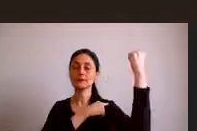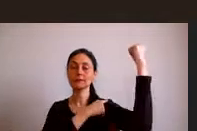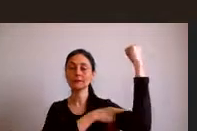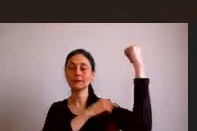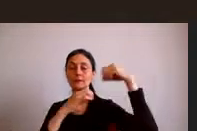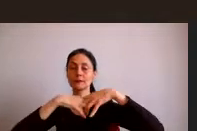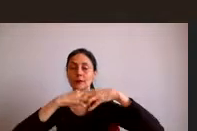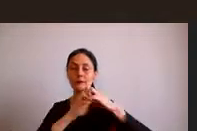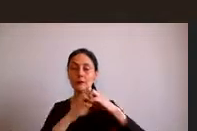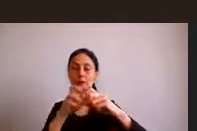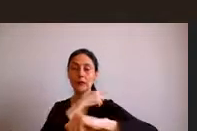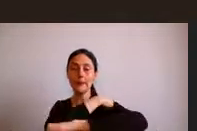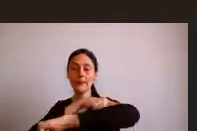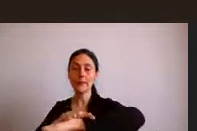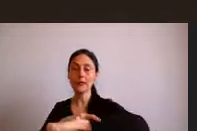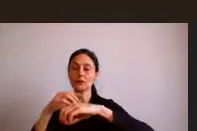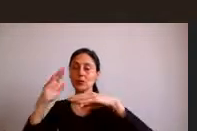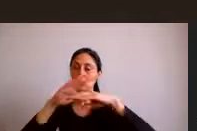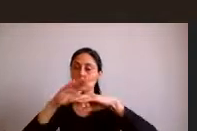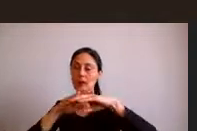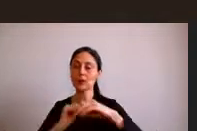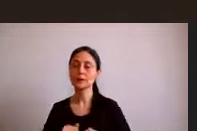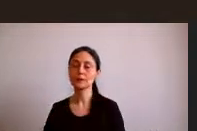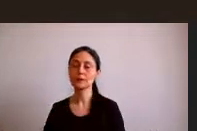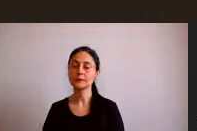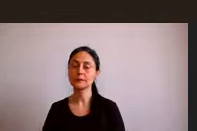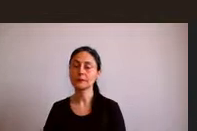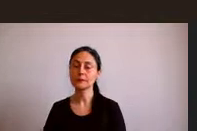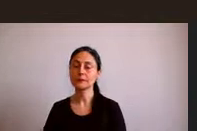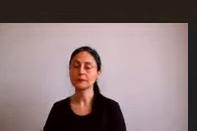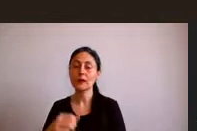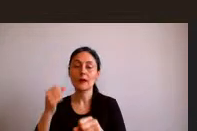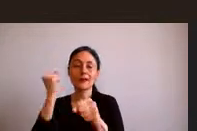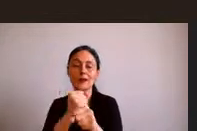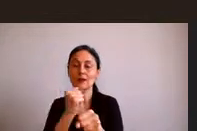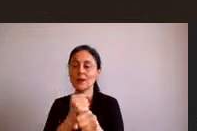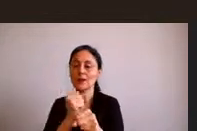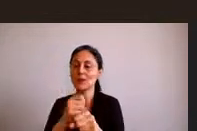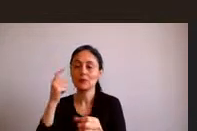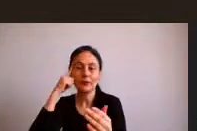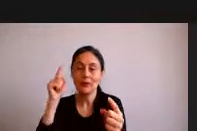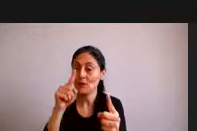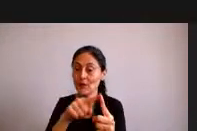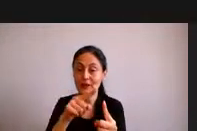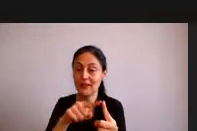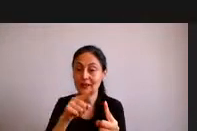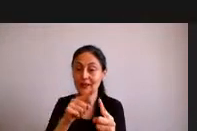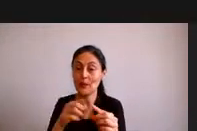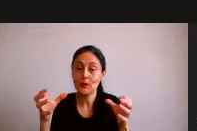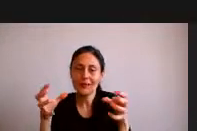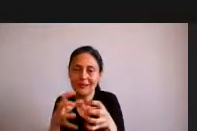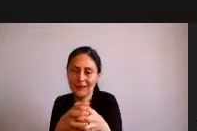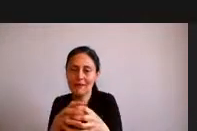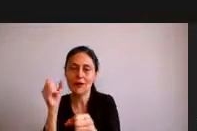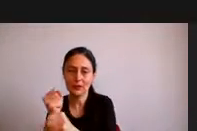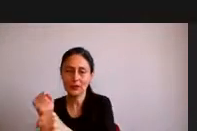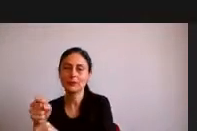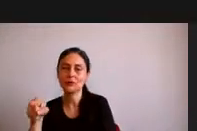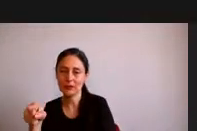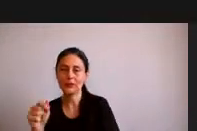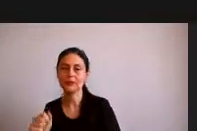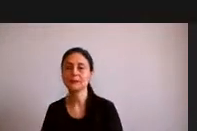de manos, ¿cierto? Entonces vamos haciendo un trabajo, digamos, virtuoso cuando vamos trabajando en equipo. Otra área que trabajamos